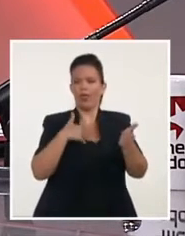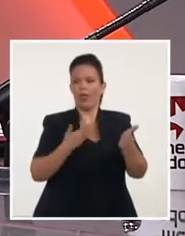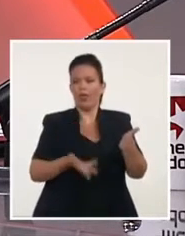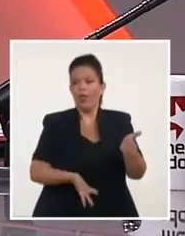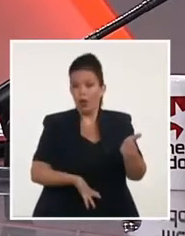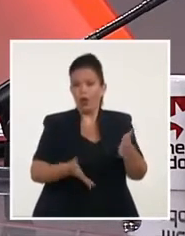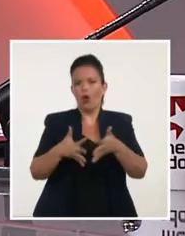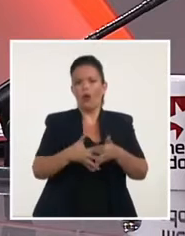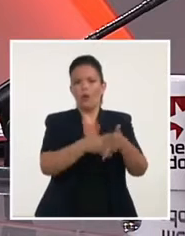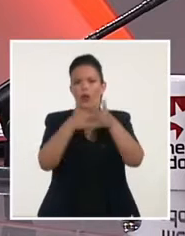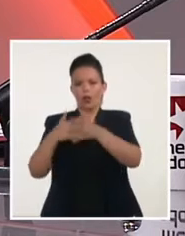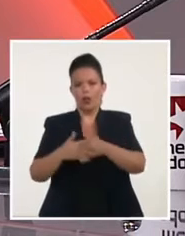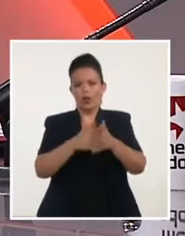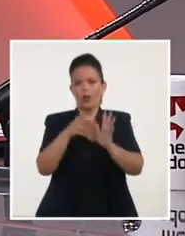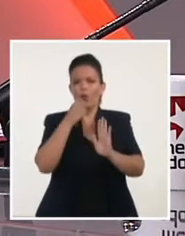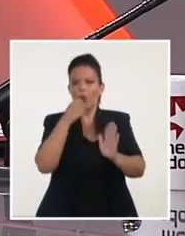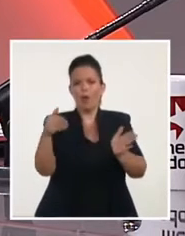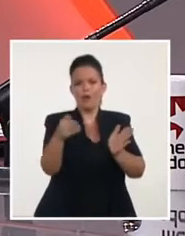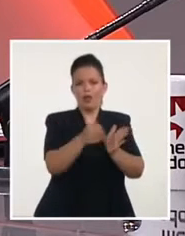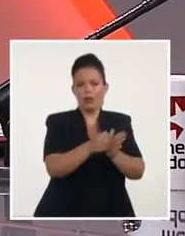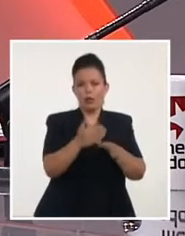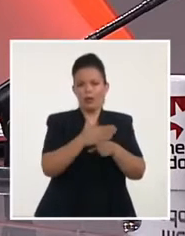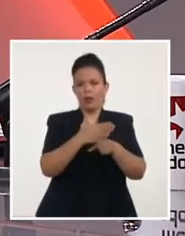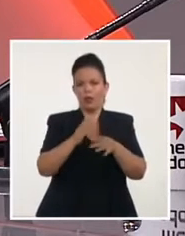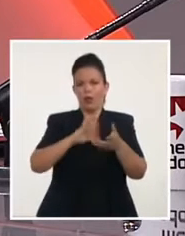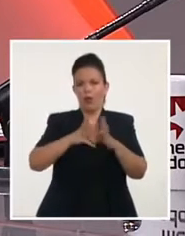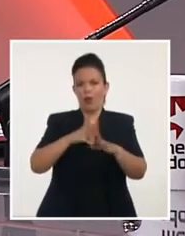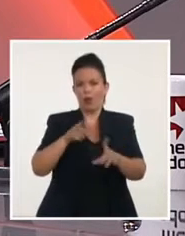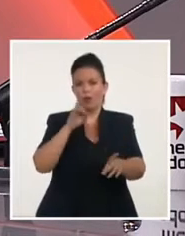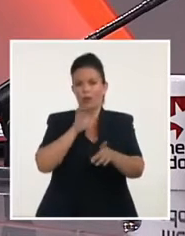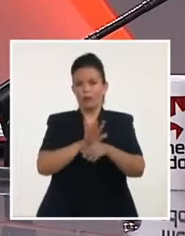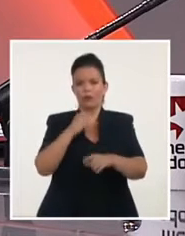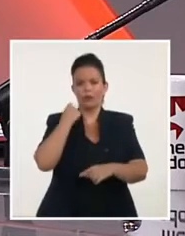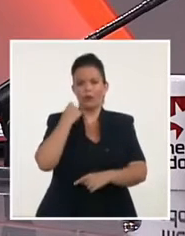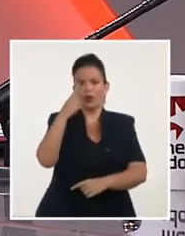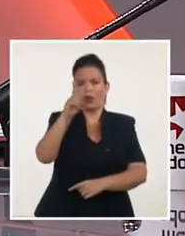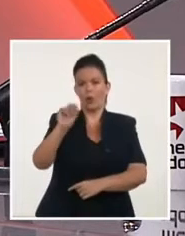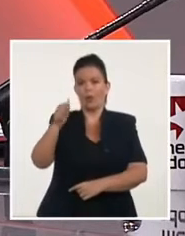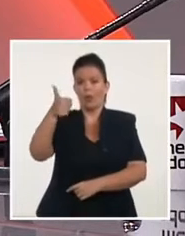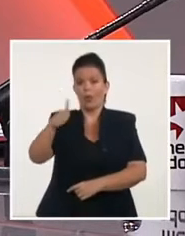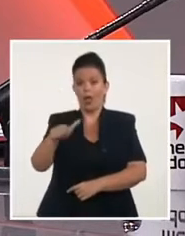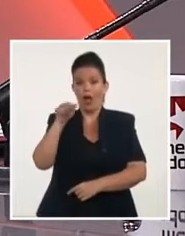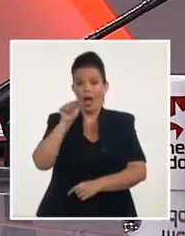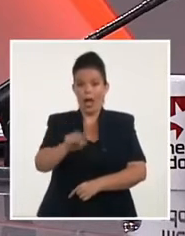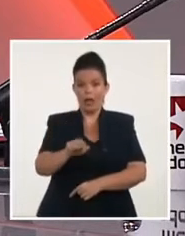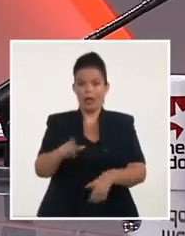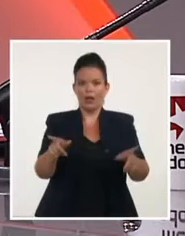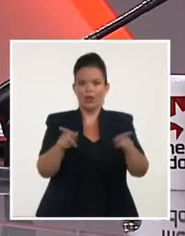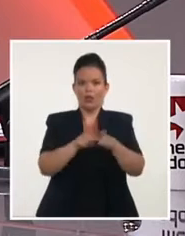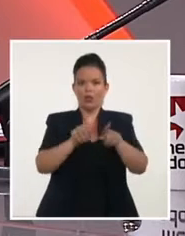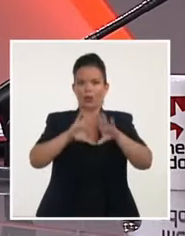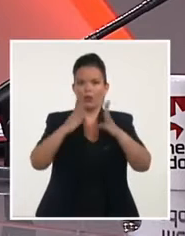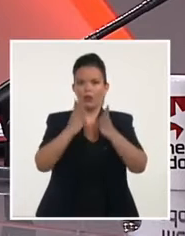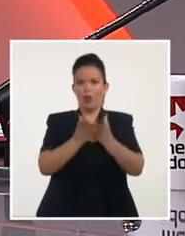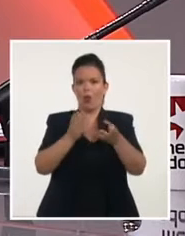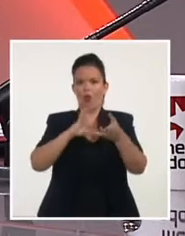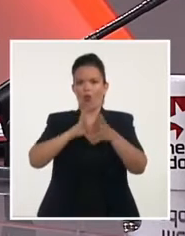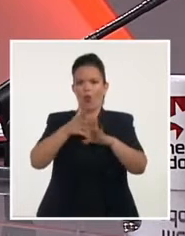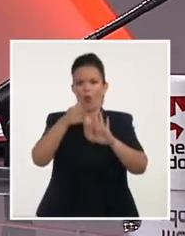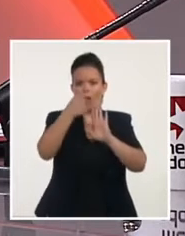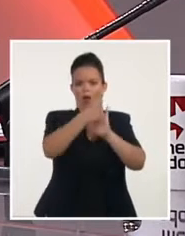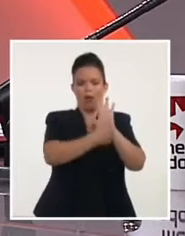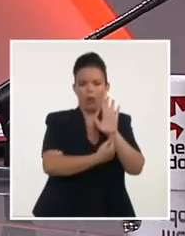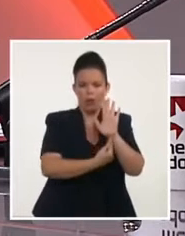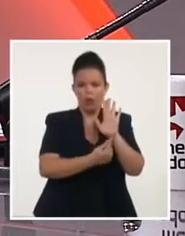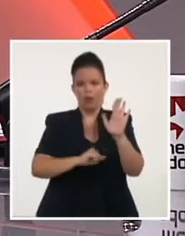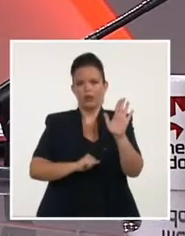Unidos, que desde el 2010 rige un poco las acciones, resume las experiencias que ha recogido el imperio